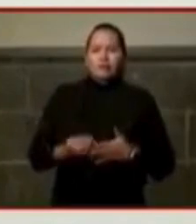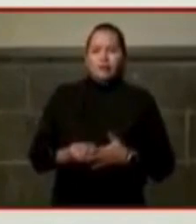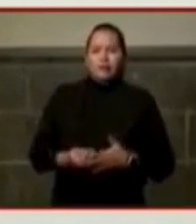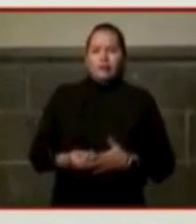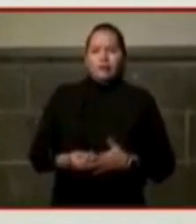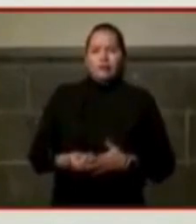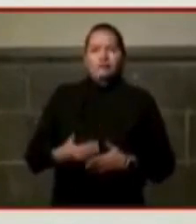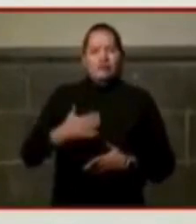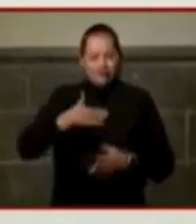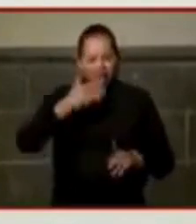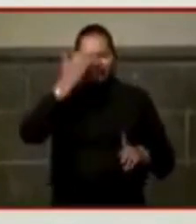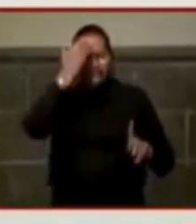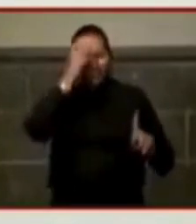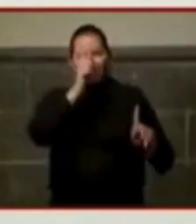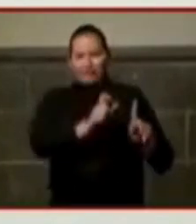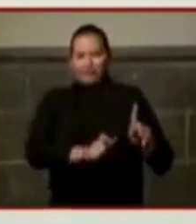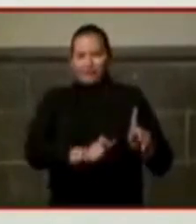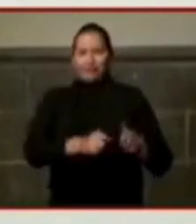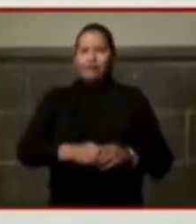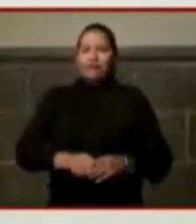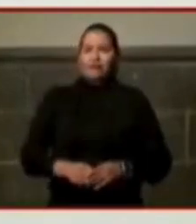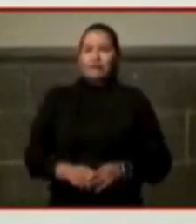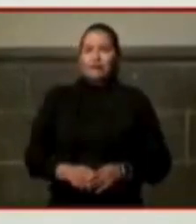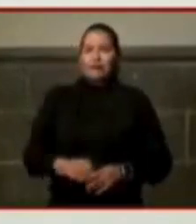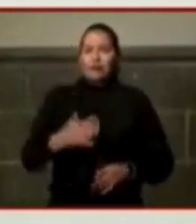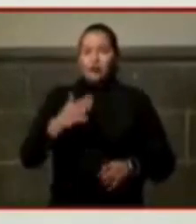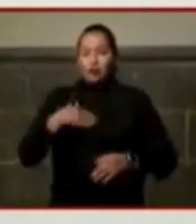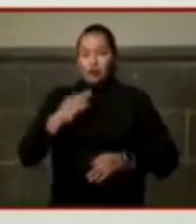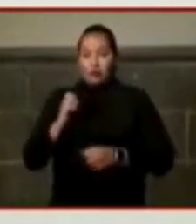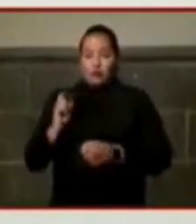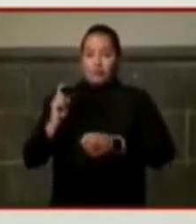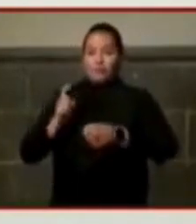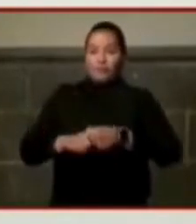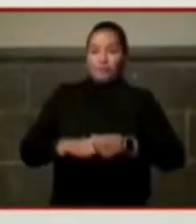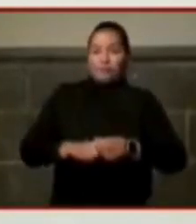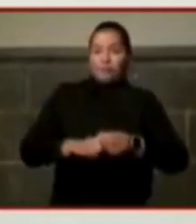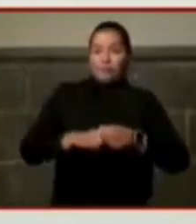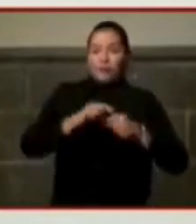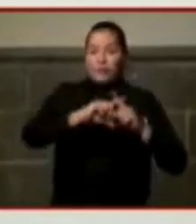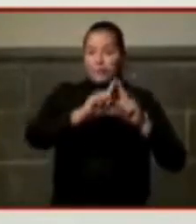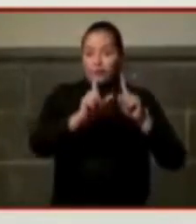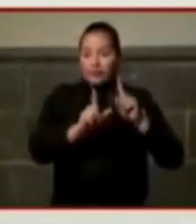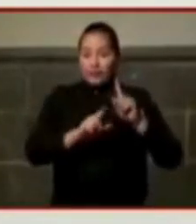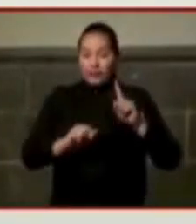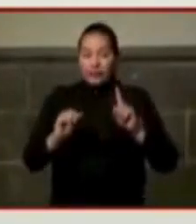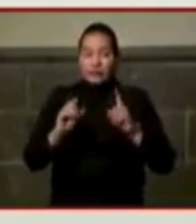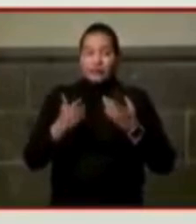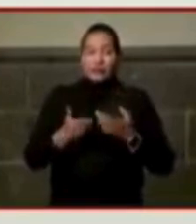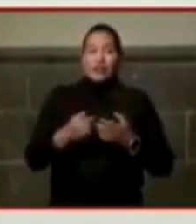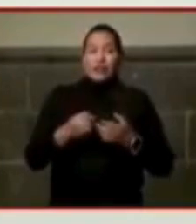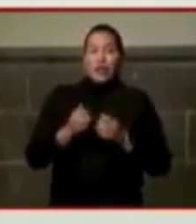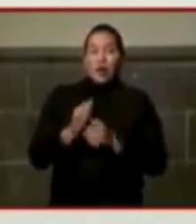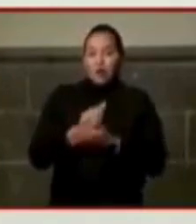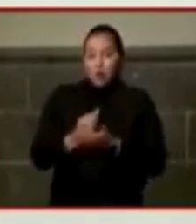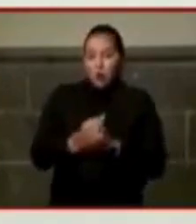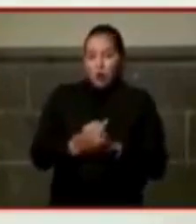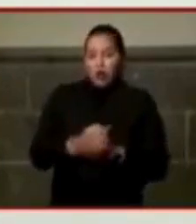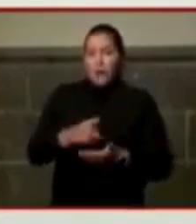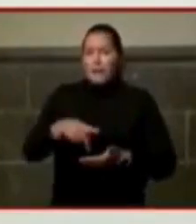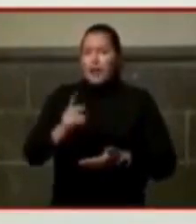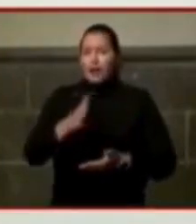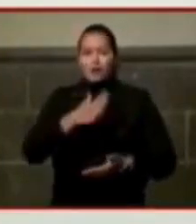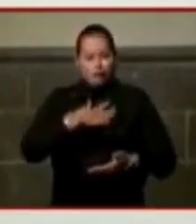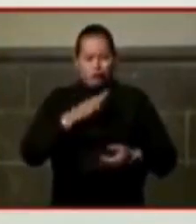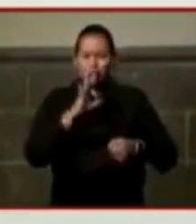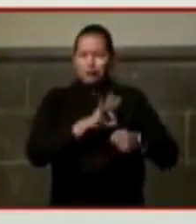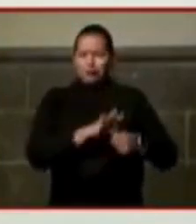y yo no soy miembro del Consejo Nacional de Morena, pero mi voto es para ella. No soy miembro,